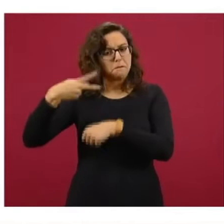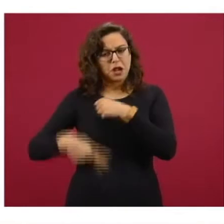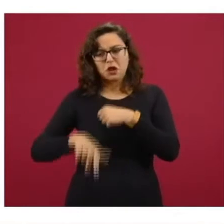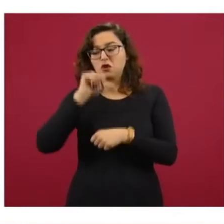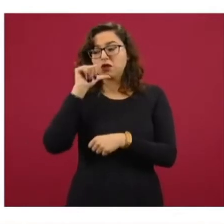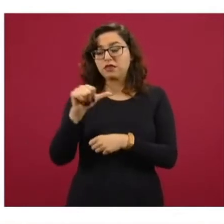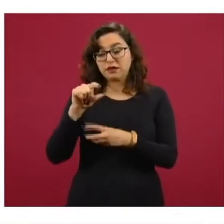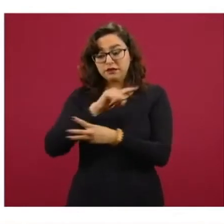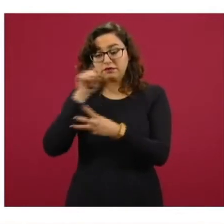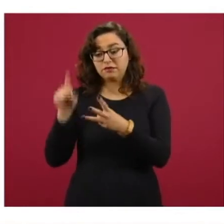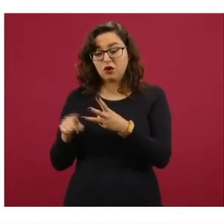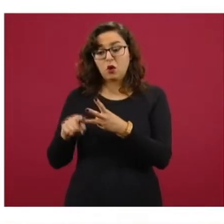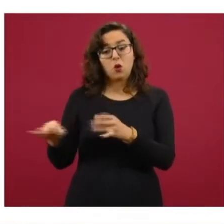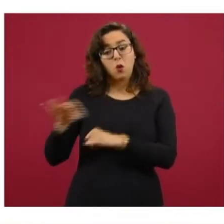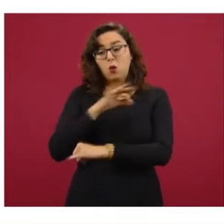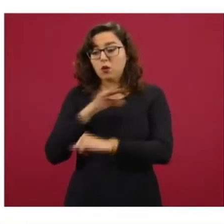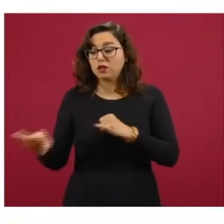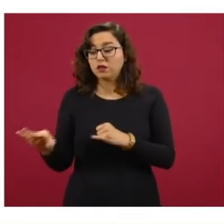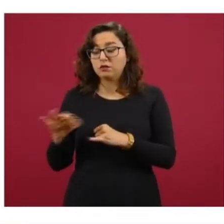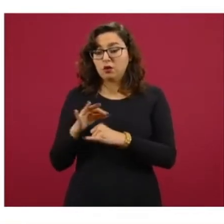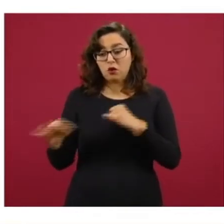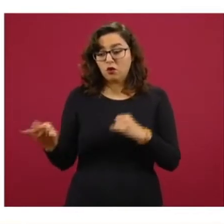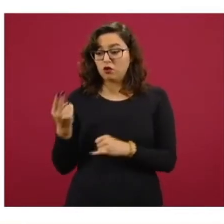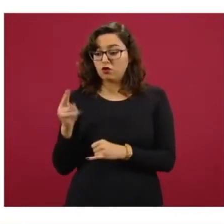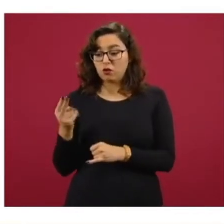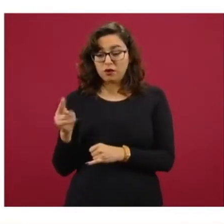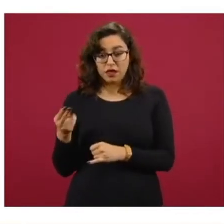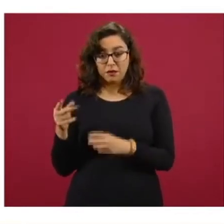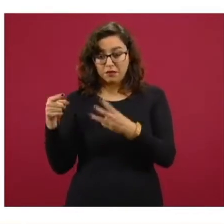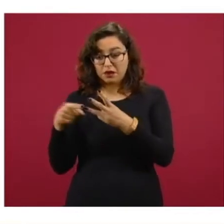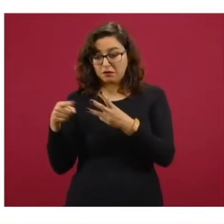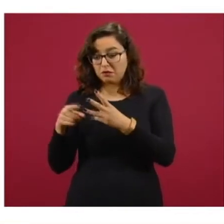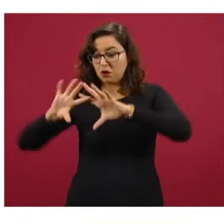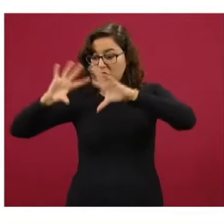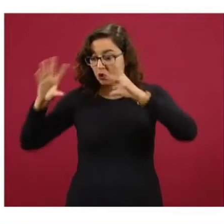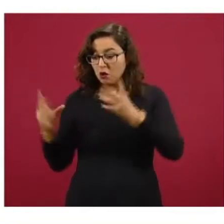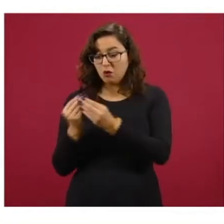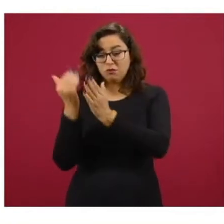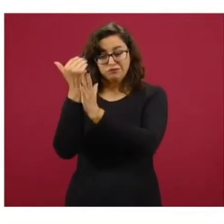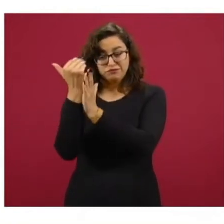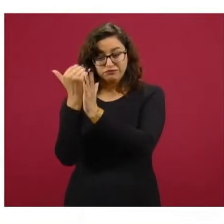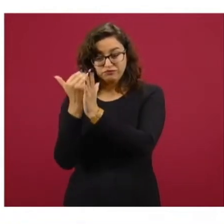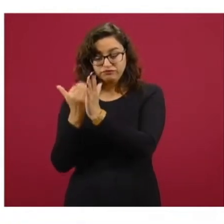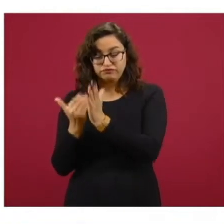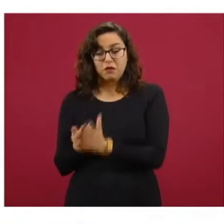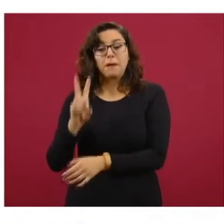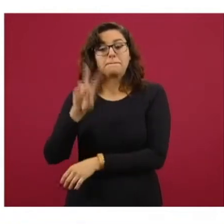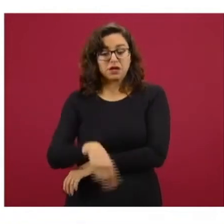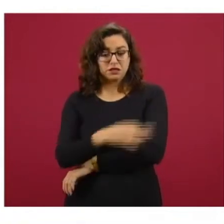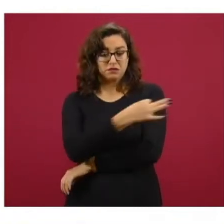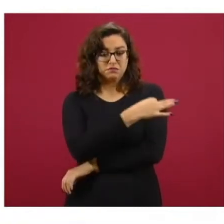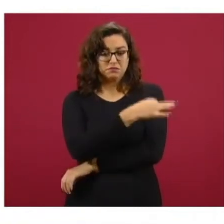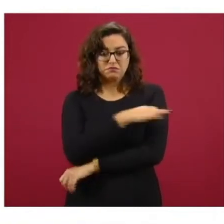por último, a finales de noviembre, todos los elementos necesarios para la valoración sobre la seguridad de la